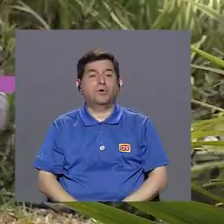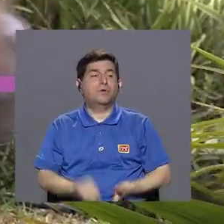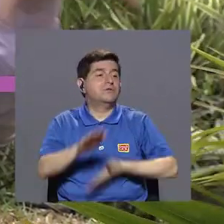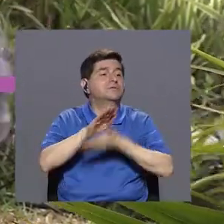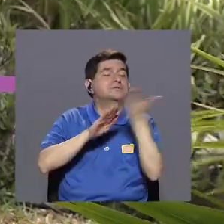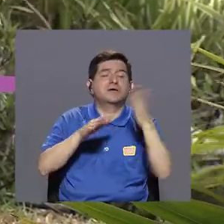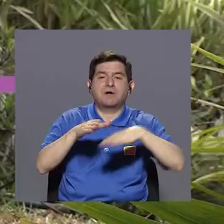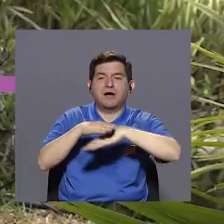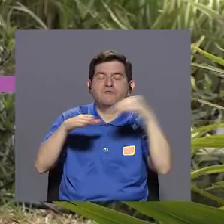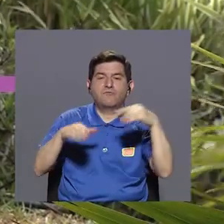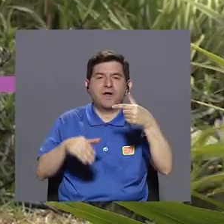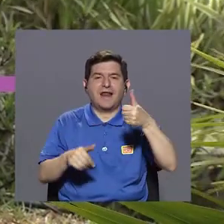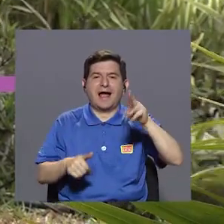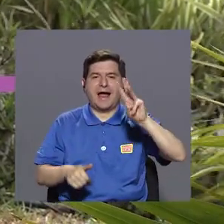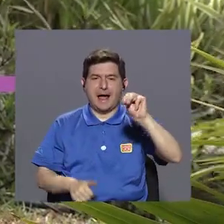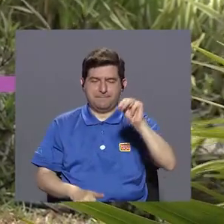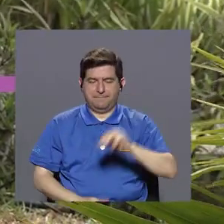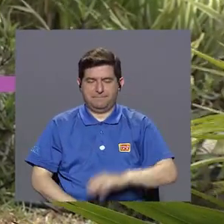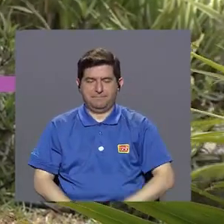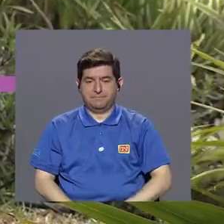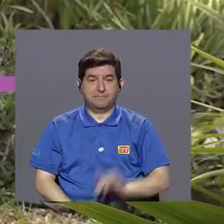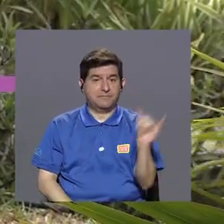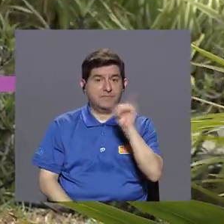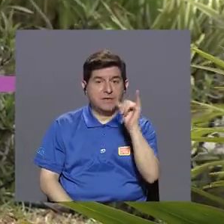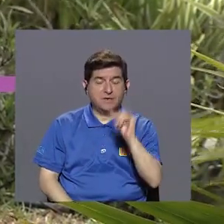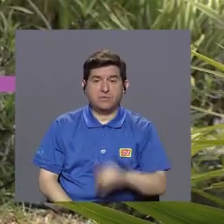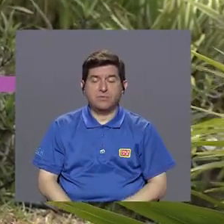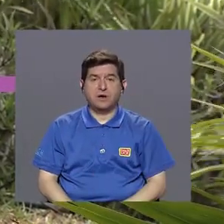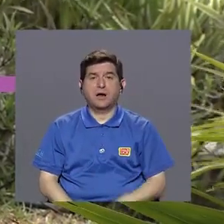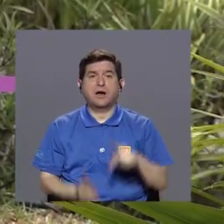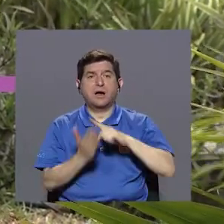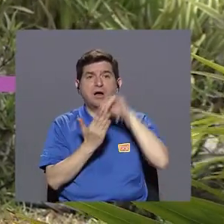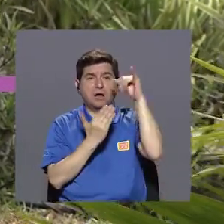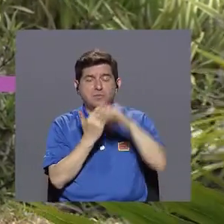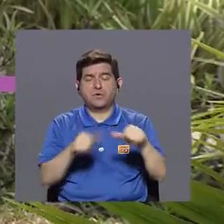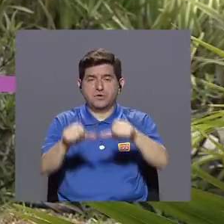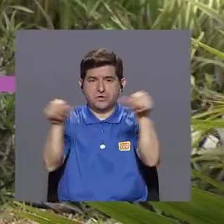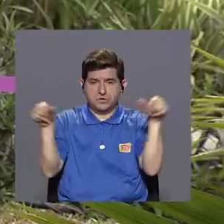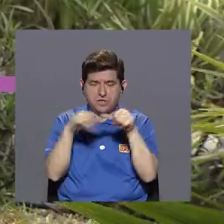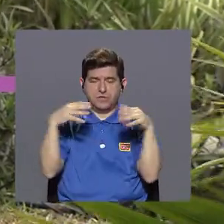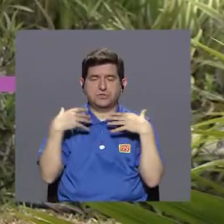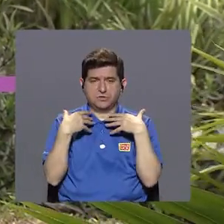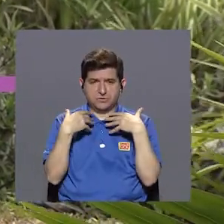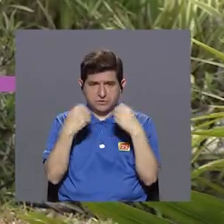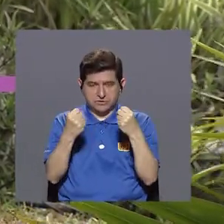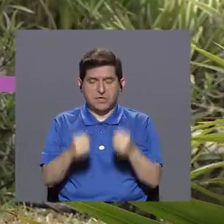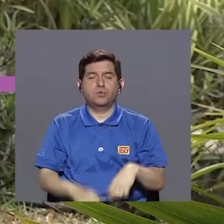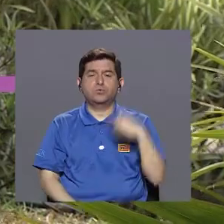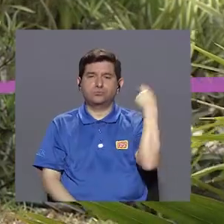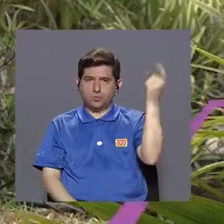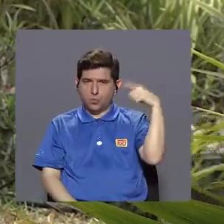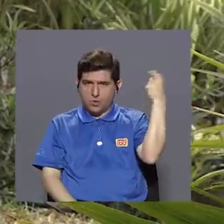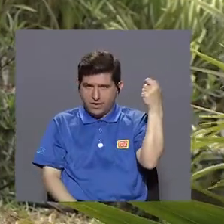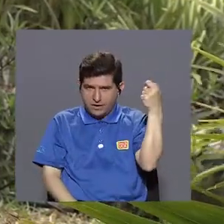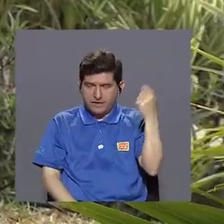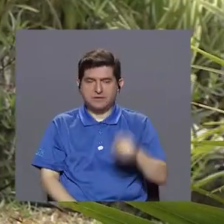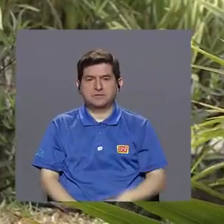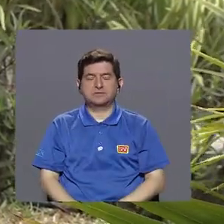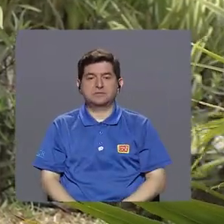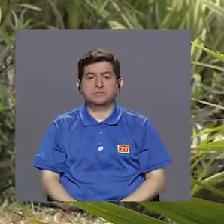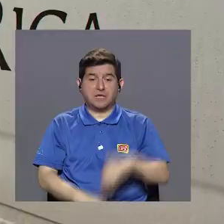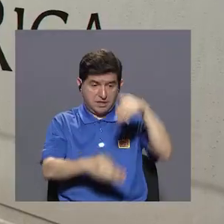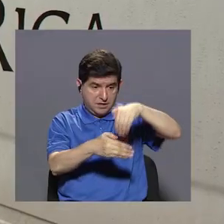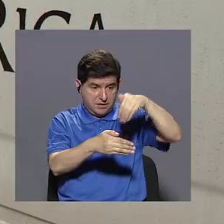van fuera del área metropolitana. Igual, digamos, proyectos en el área de salud tenemos en la zona de Guanacaste,